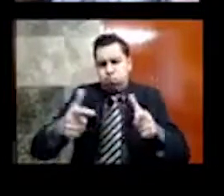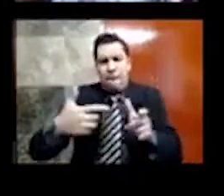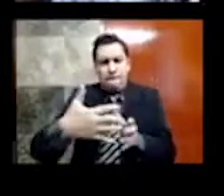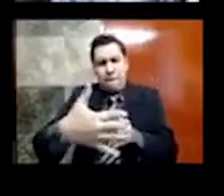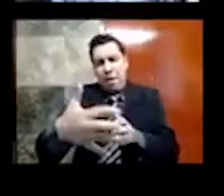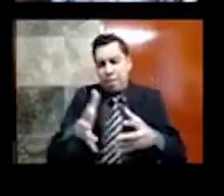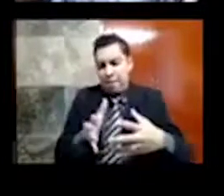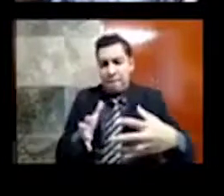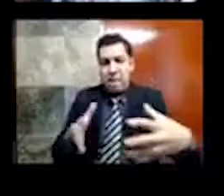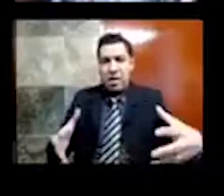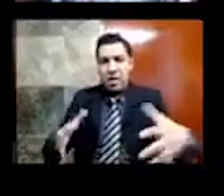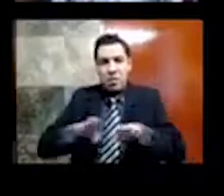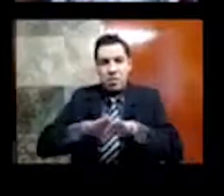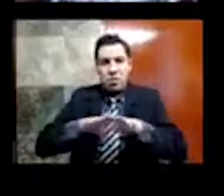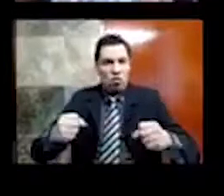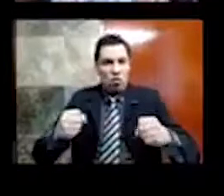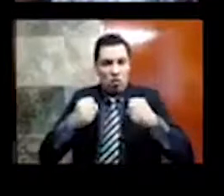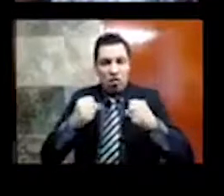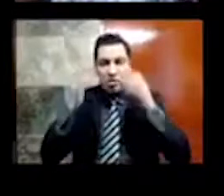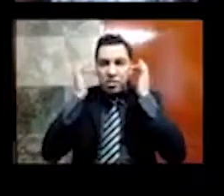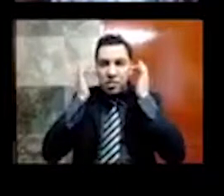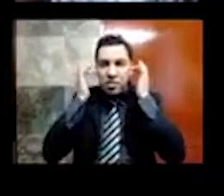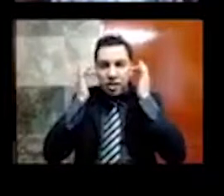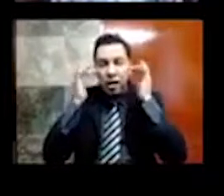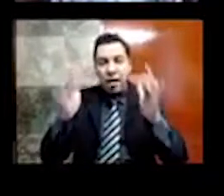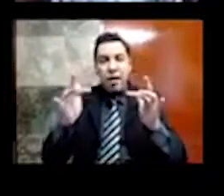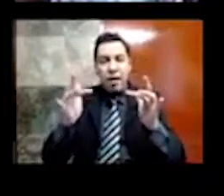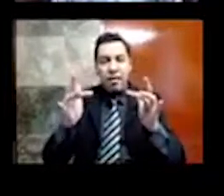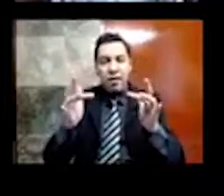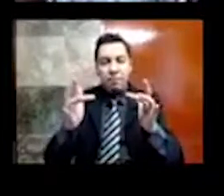además porque era la ciudad sagrada. Ya era sagrada